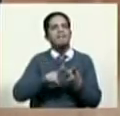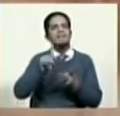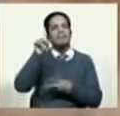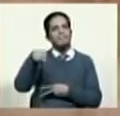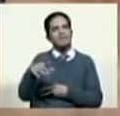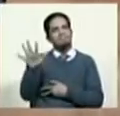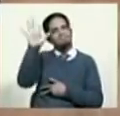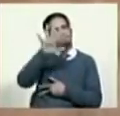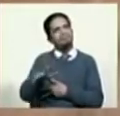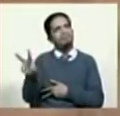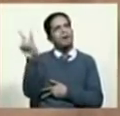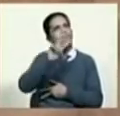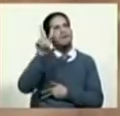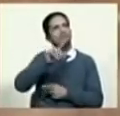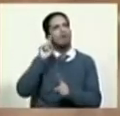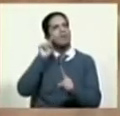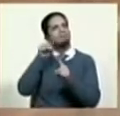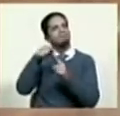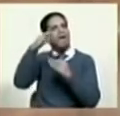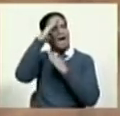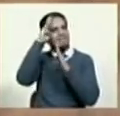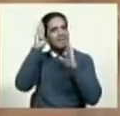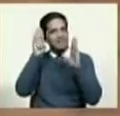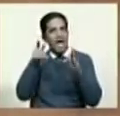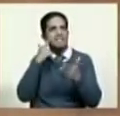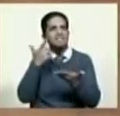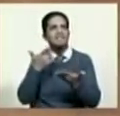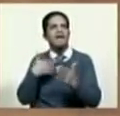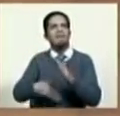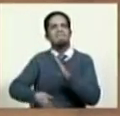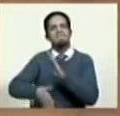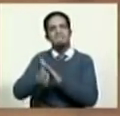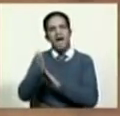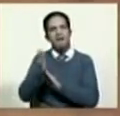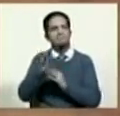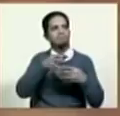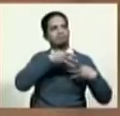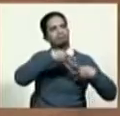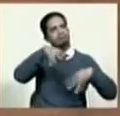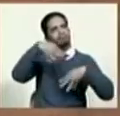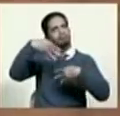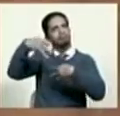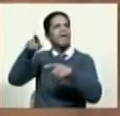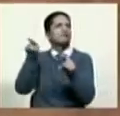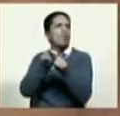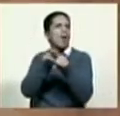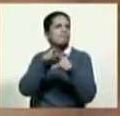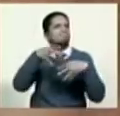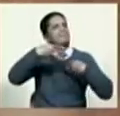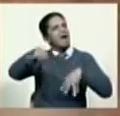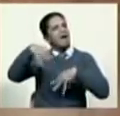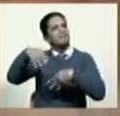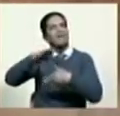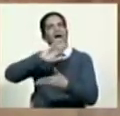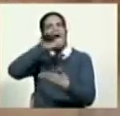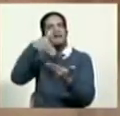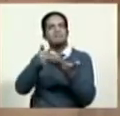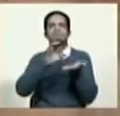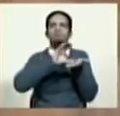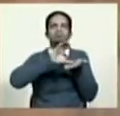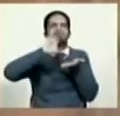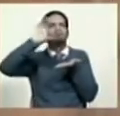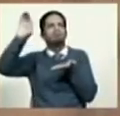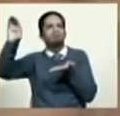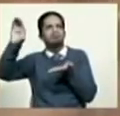municipios para atender la solicitud del jefe de Estado, y que van a ir en caravana hasta la Casa Blanca para entregárselas directamente al